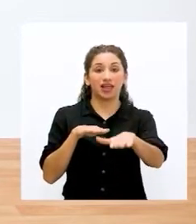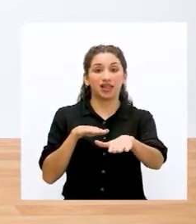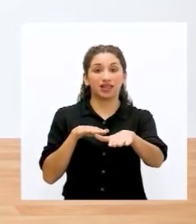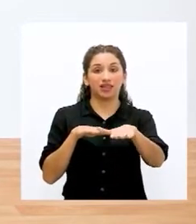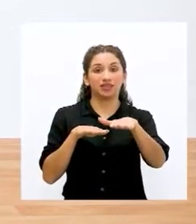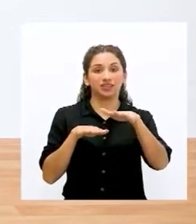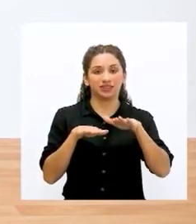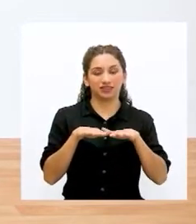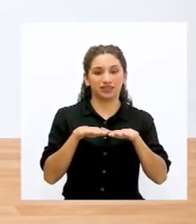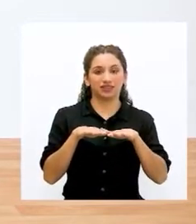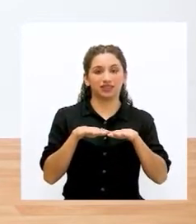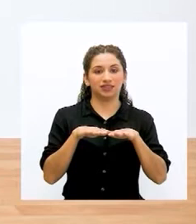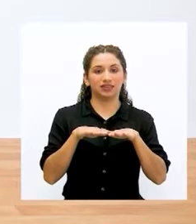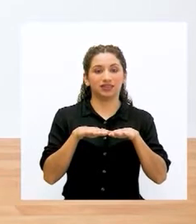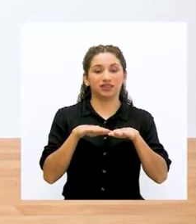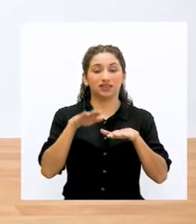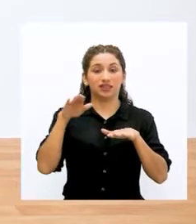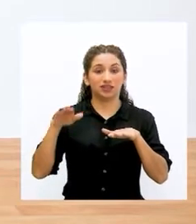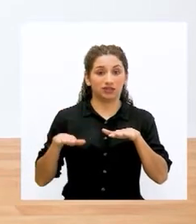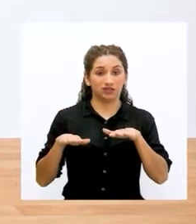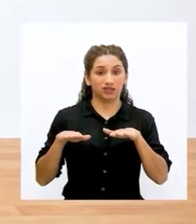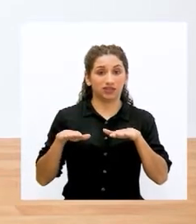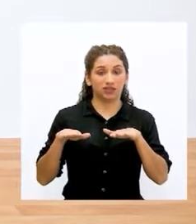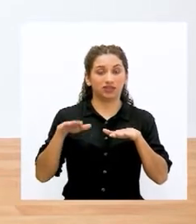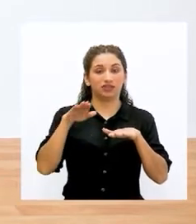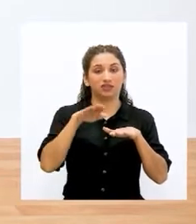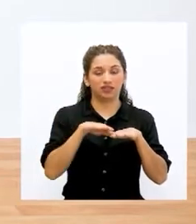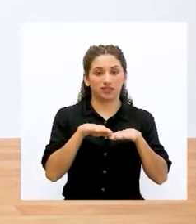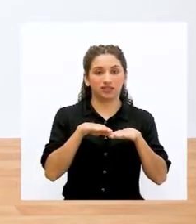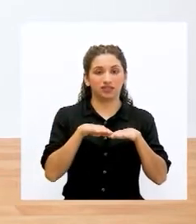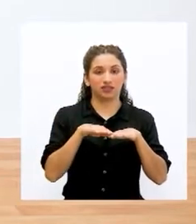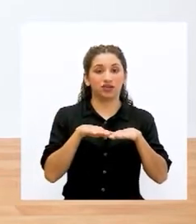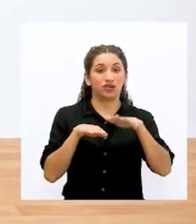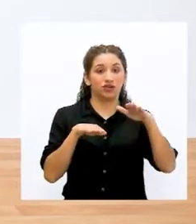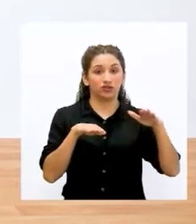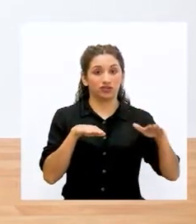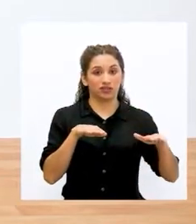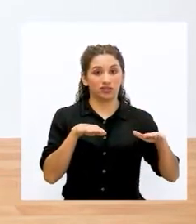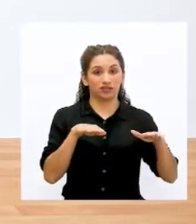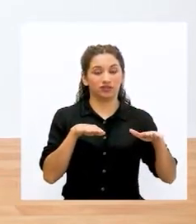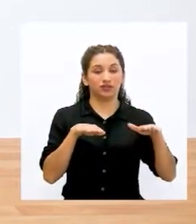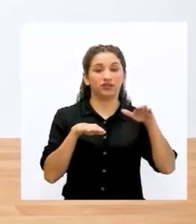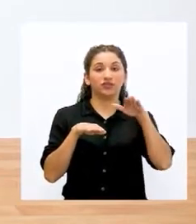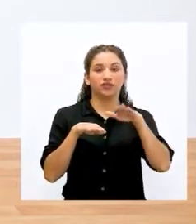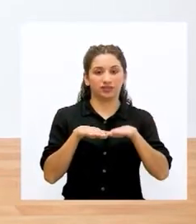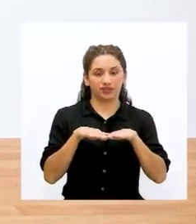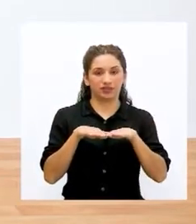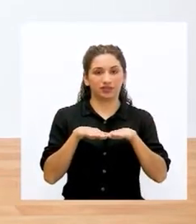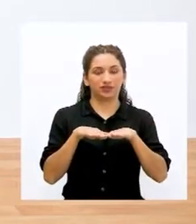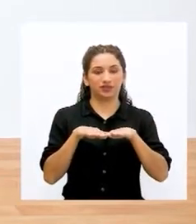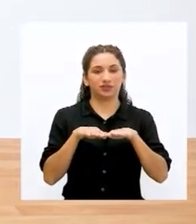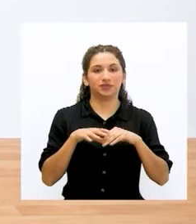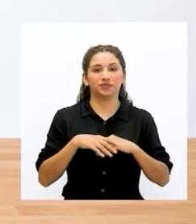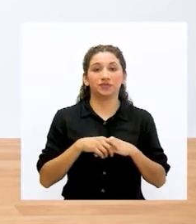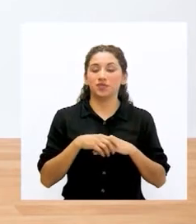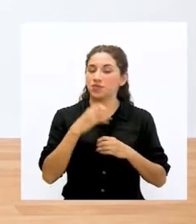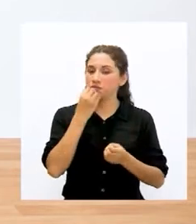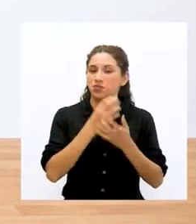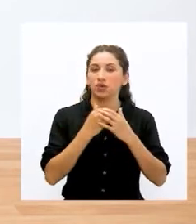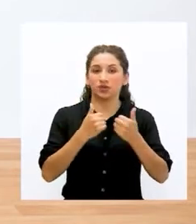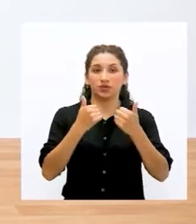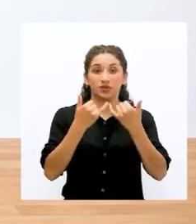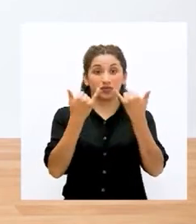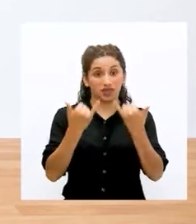Adelante, centro. Costado, centro. Costado, centro. Muy